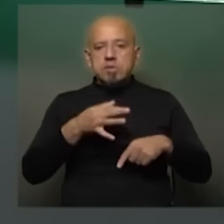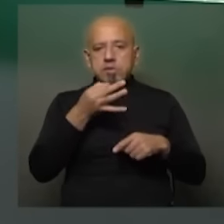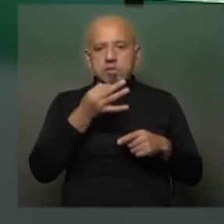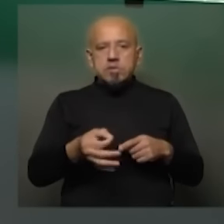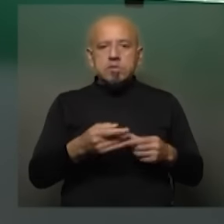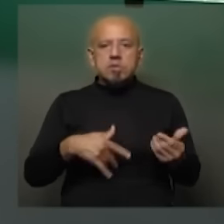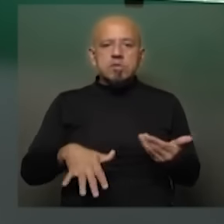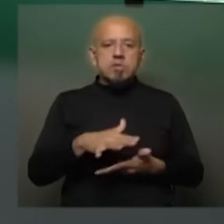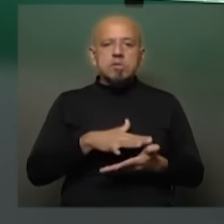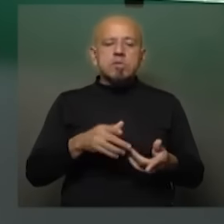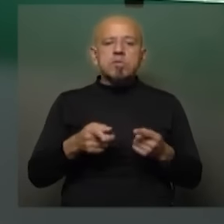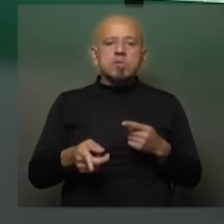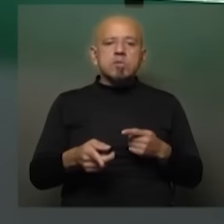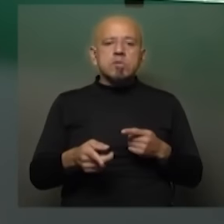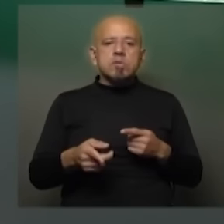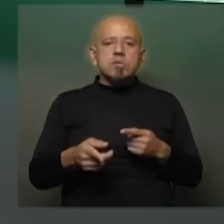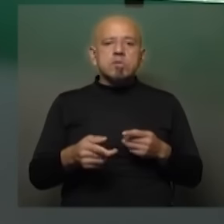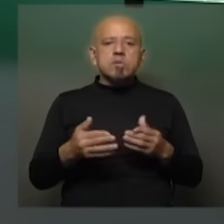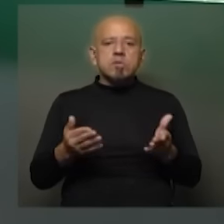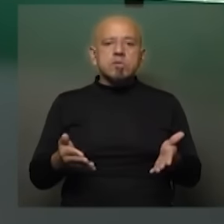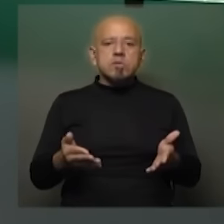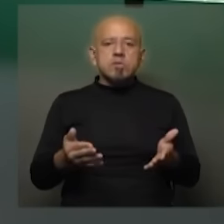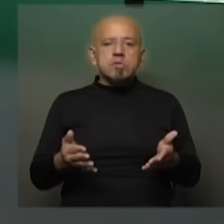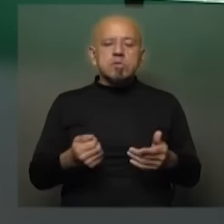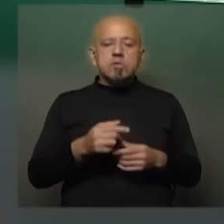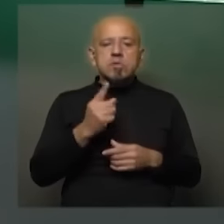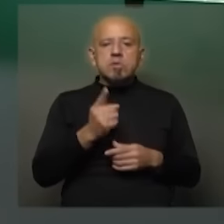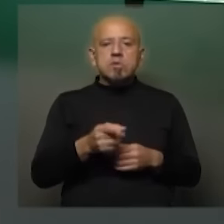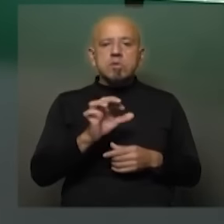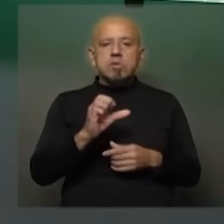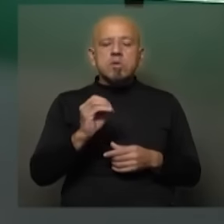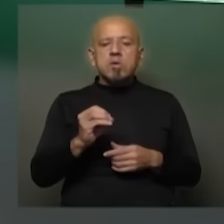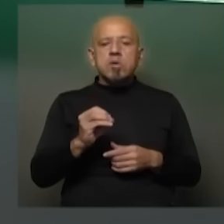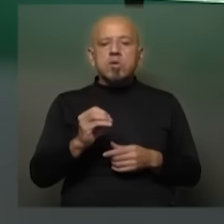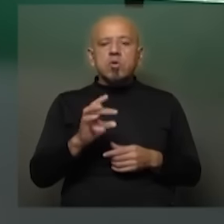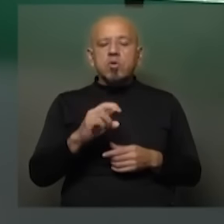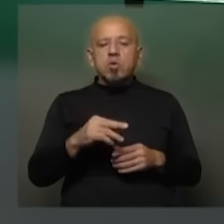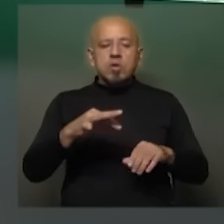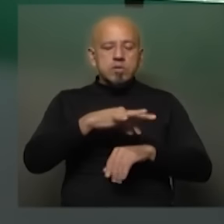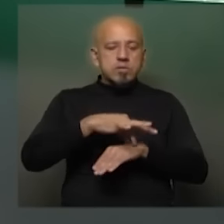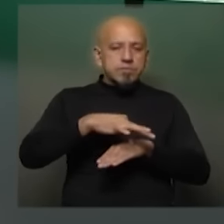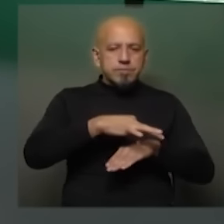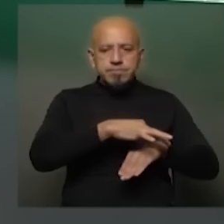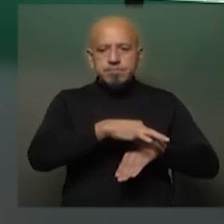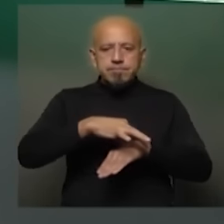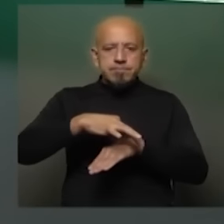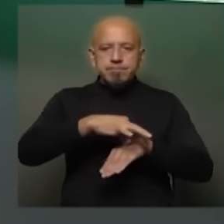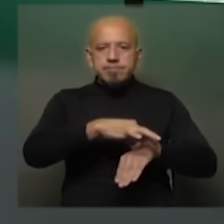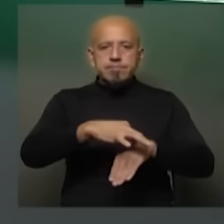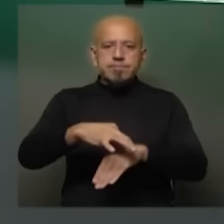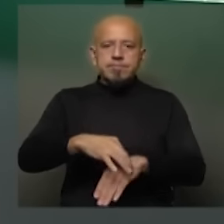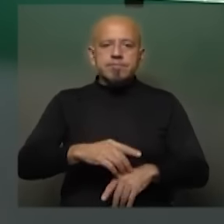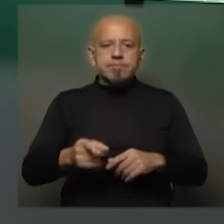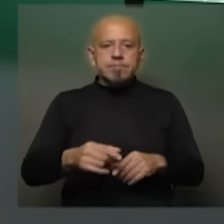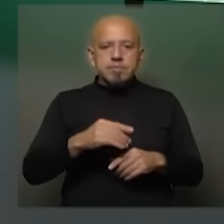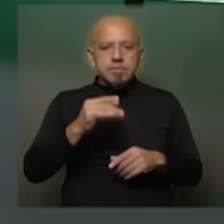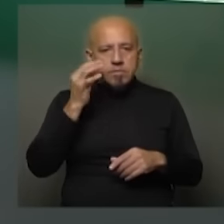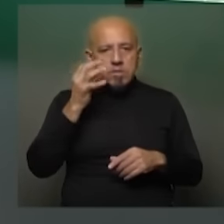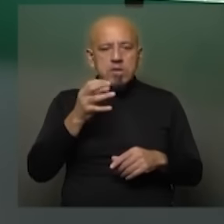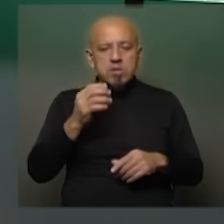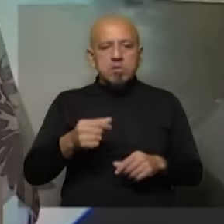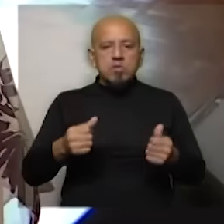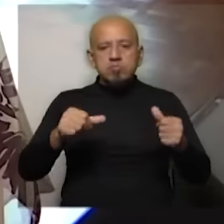la situación llevó a la comuna a adquirir un georradar 3D que permitirá detectar zonas con peligro de